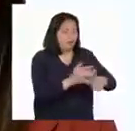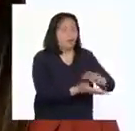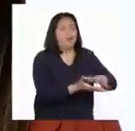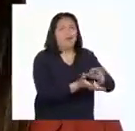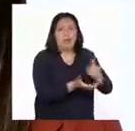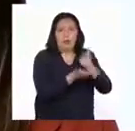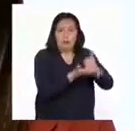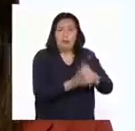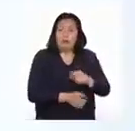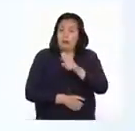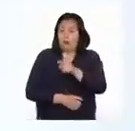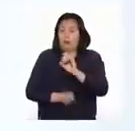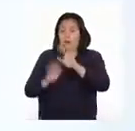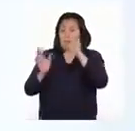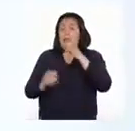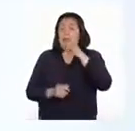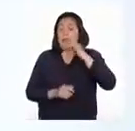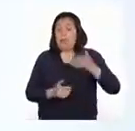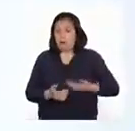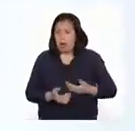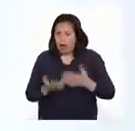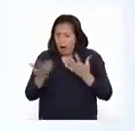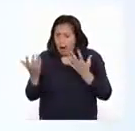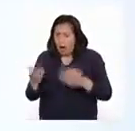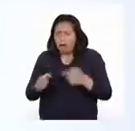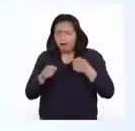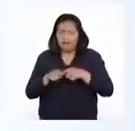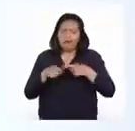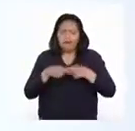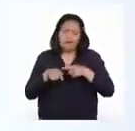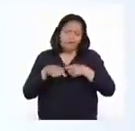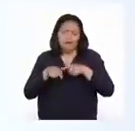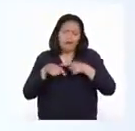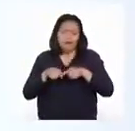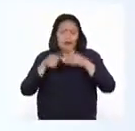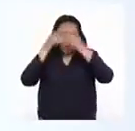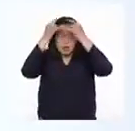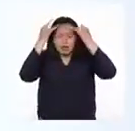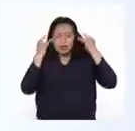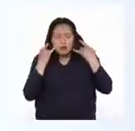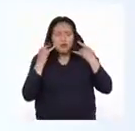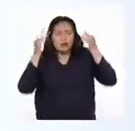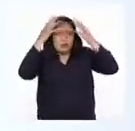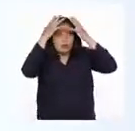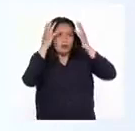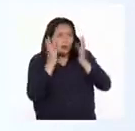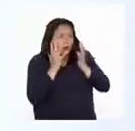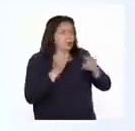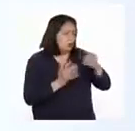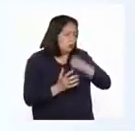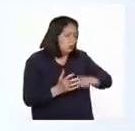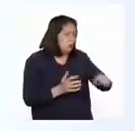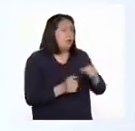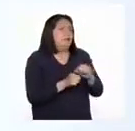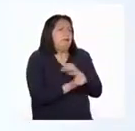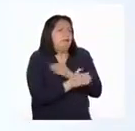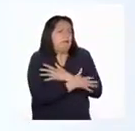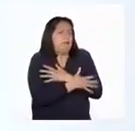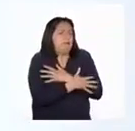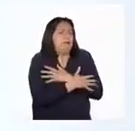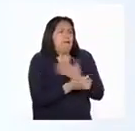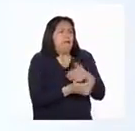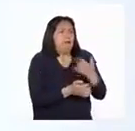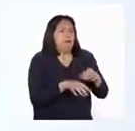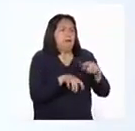Un día, la señora Aurea se dio cuenta que solo tejía chullos para sus hijos por el frío terrible que surge en las noches durante las